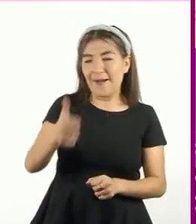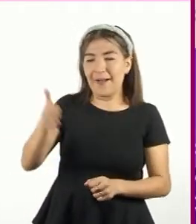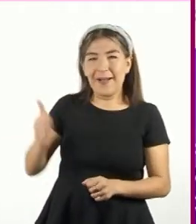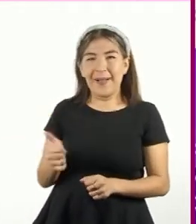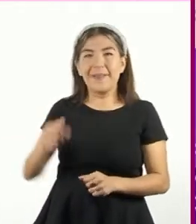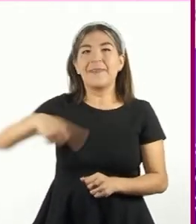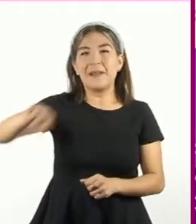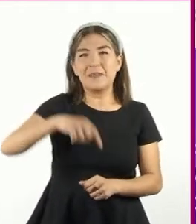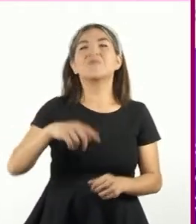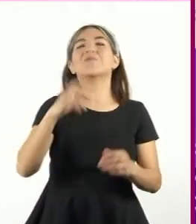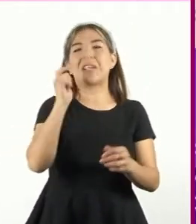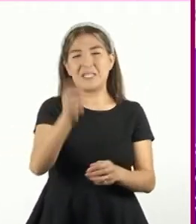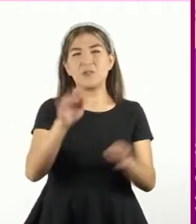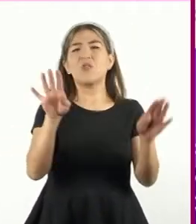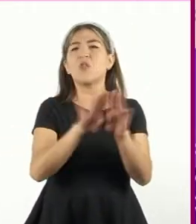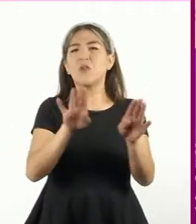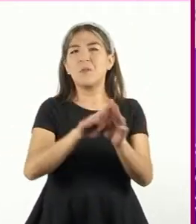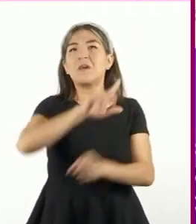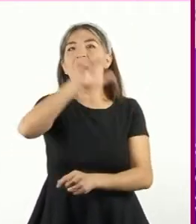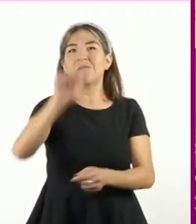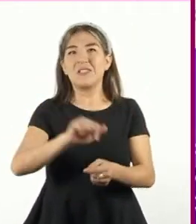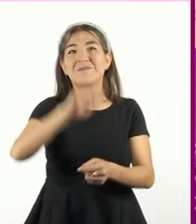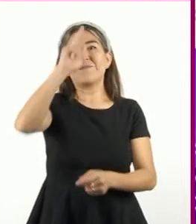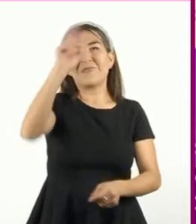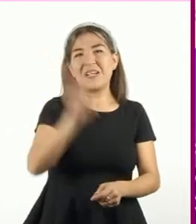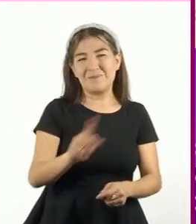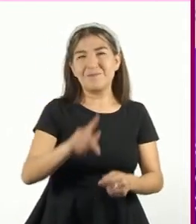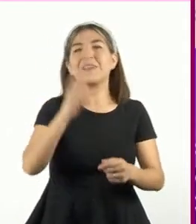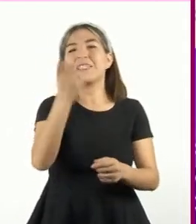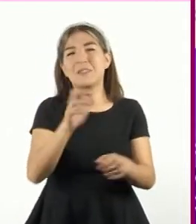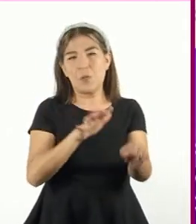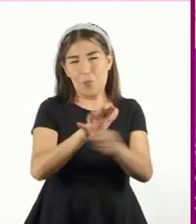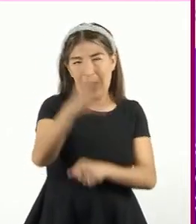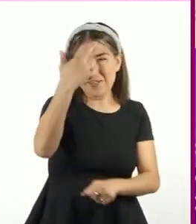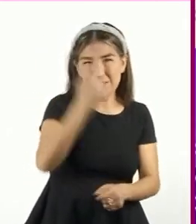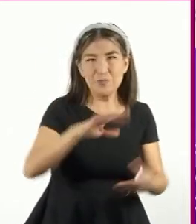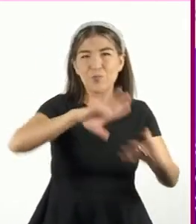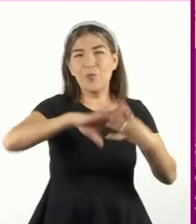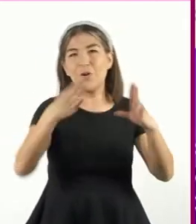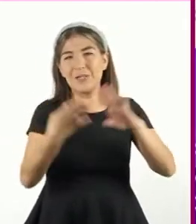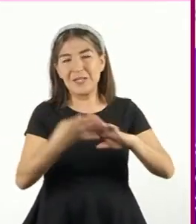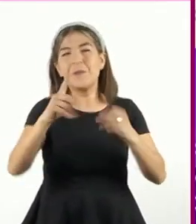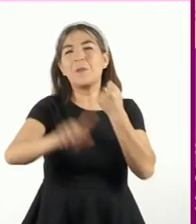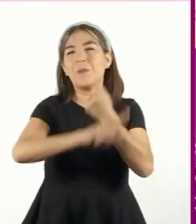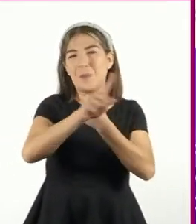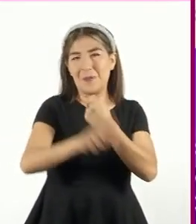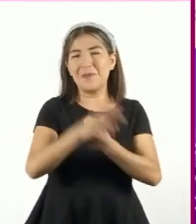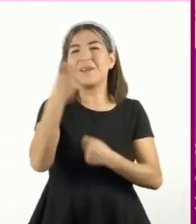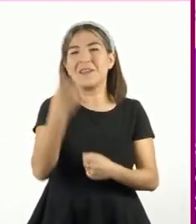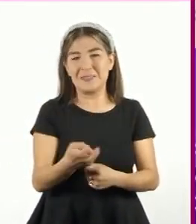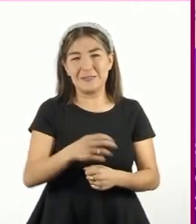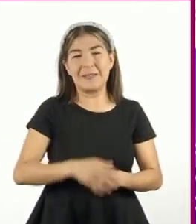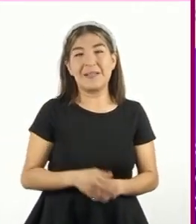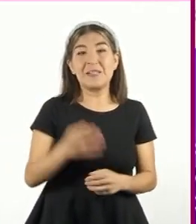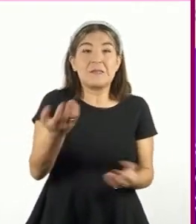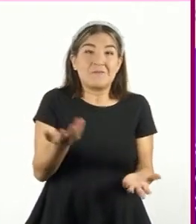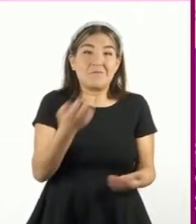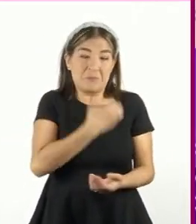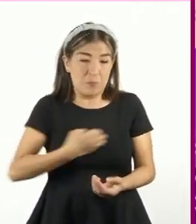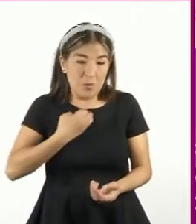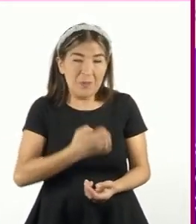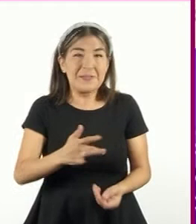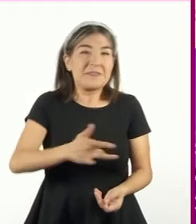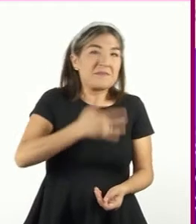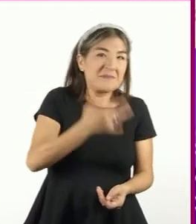una es lo que se convierten en las causas o motivos, es lo que provoca que las emociones o estados